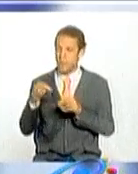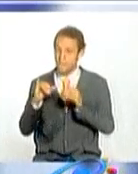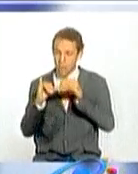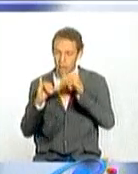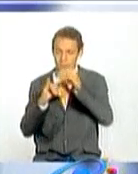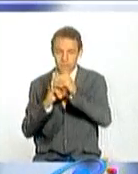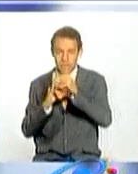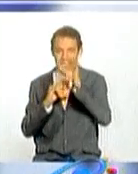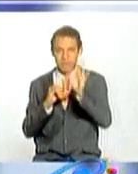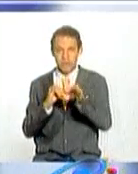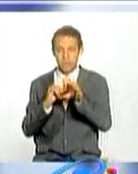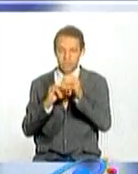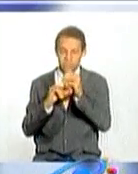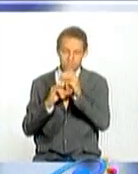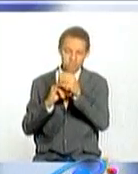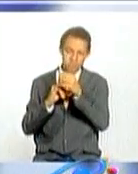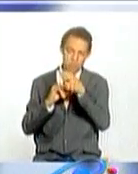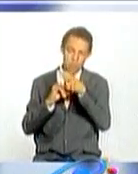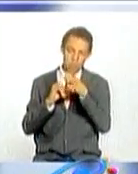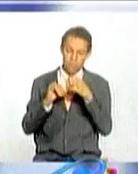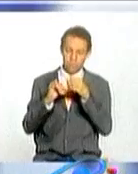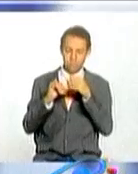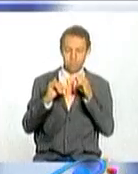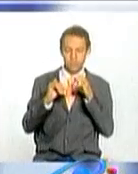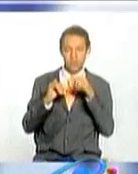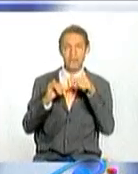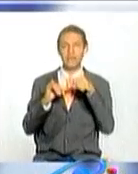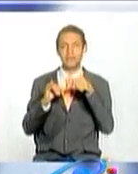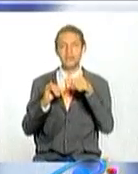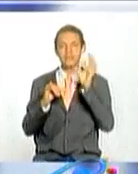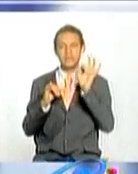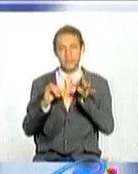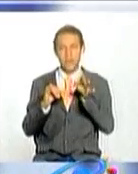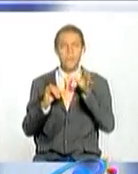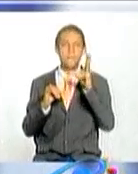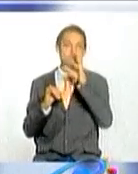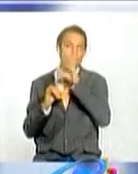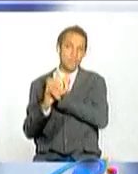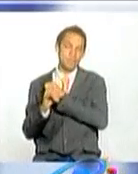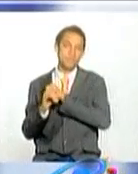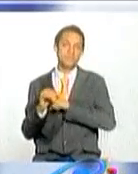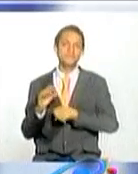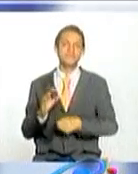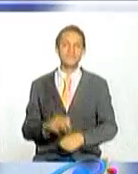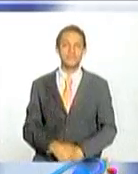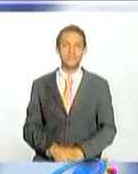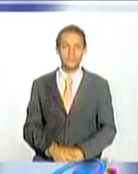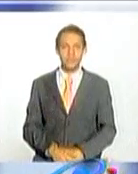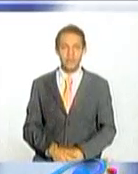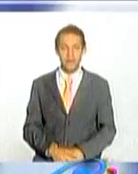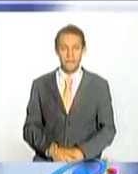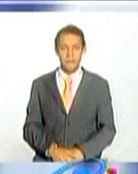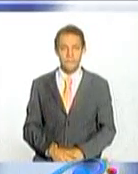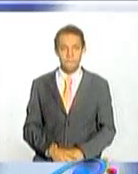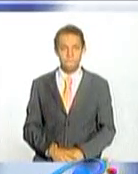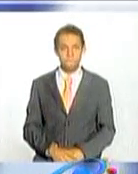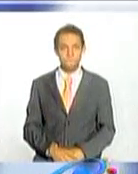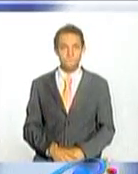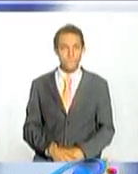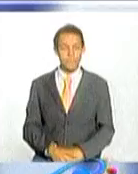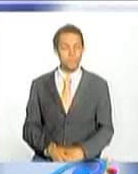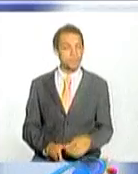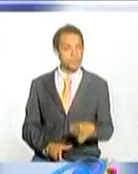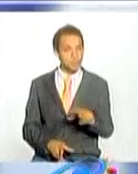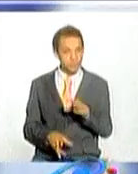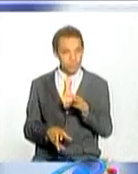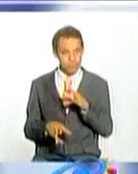poliquístico. En lo que ven ustedes a la izquierda, y en la mano derecha lo confirma él con la ecografía. Sí, uno de los,